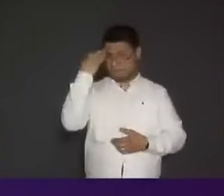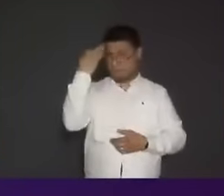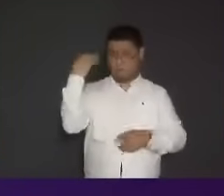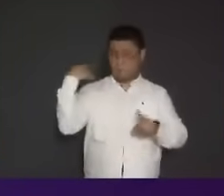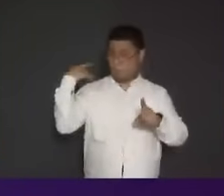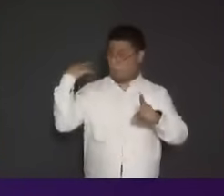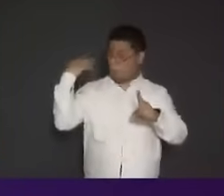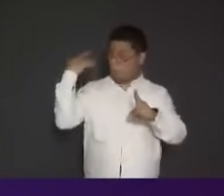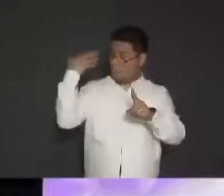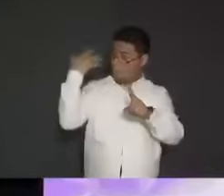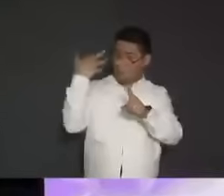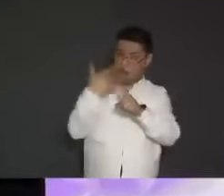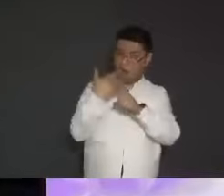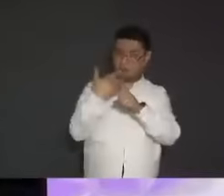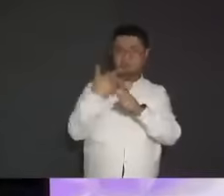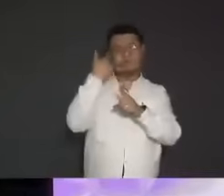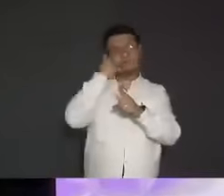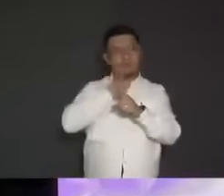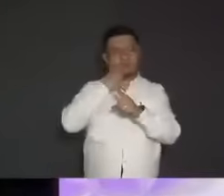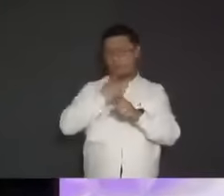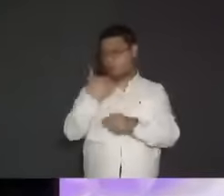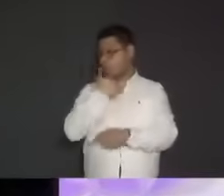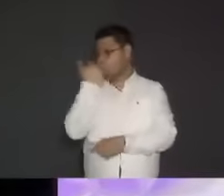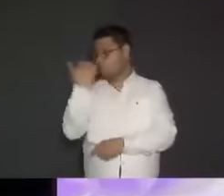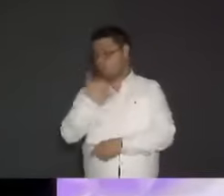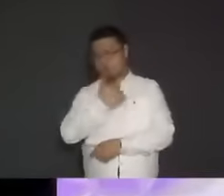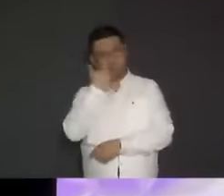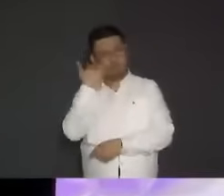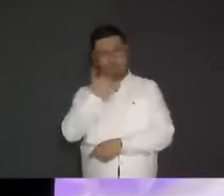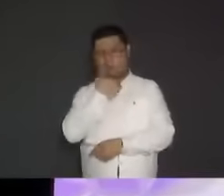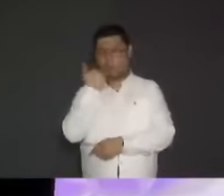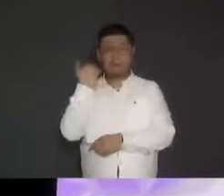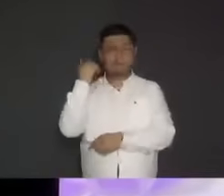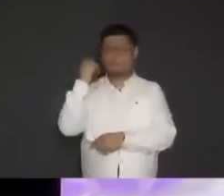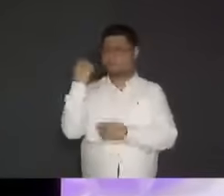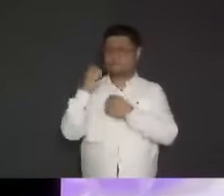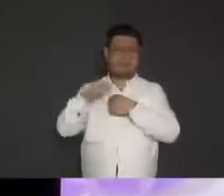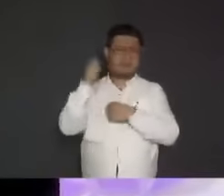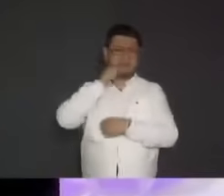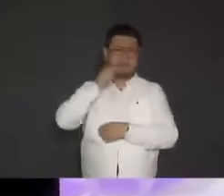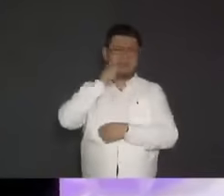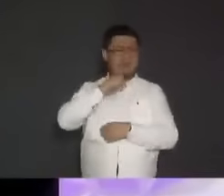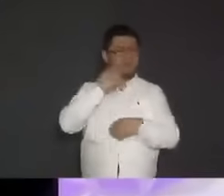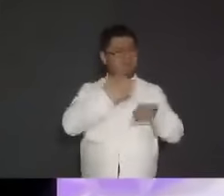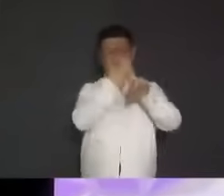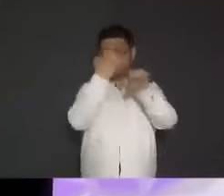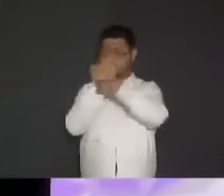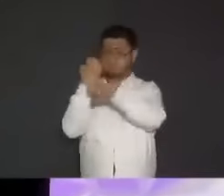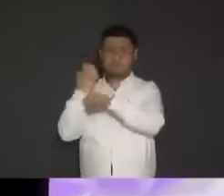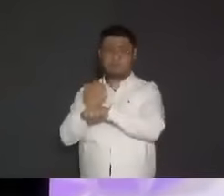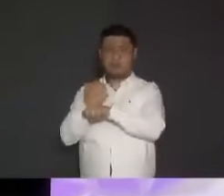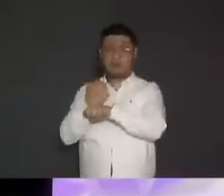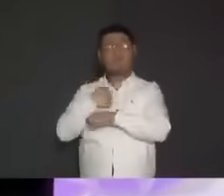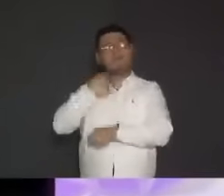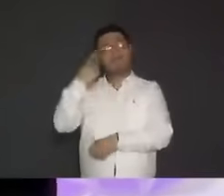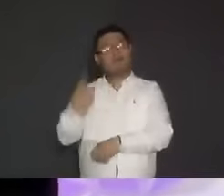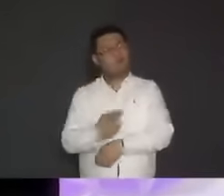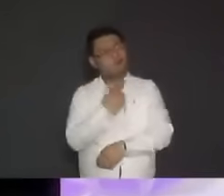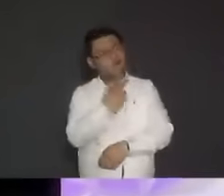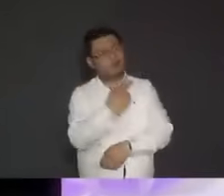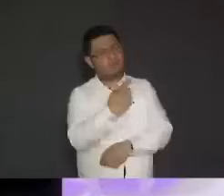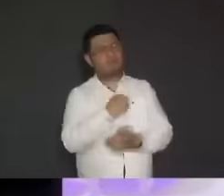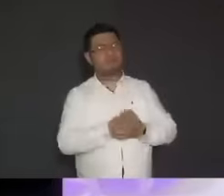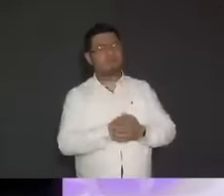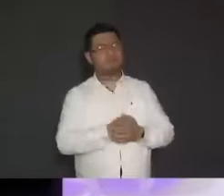a la corrupción. Es un mal que aqueja desde luego al país, que aqueja a todos los estados de la República. La pregunta que le haríamos, candidato, es ¿qué